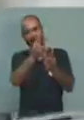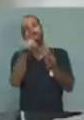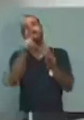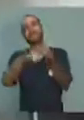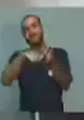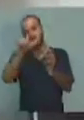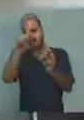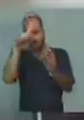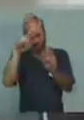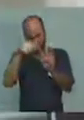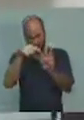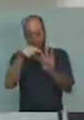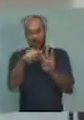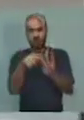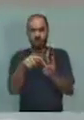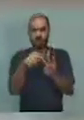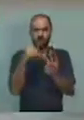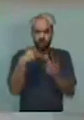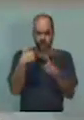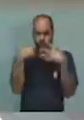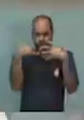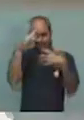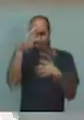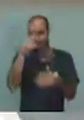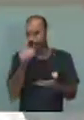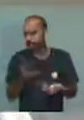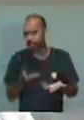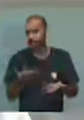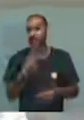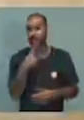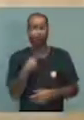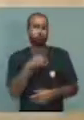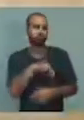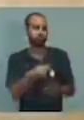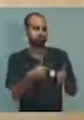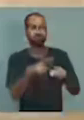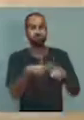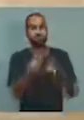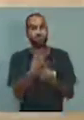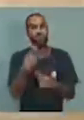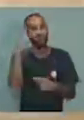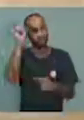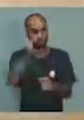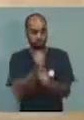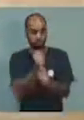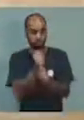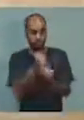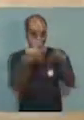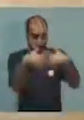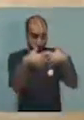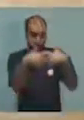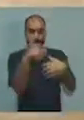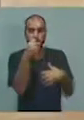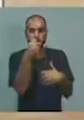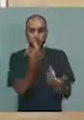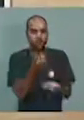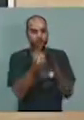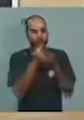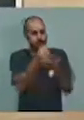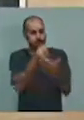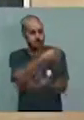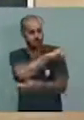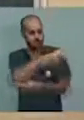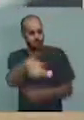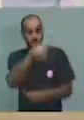ese sentido porque, a ver, saber que un trabajo que uno está haciendo va a llegar a personas tan pronto, porque normalmente el trabajo contra